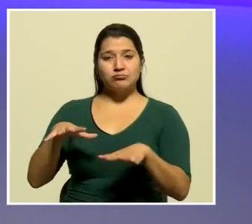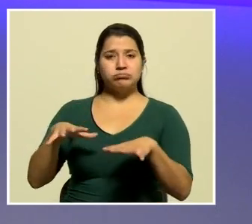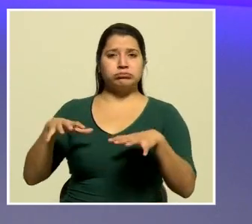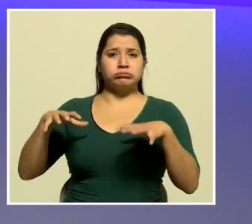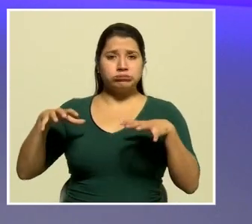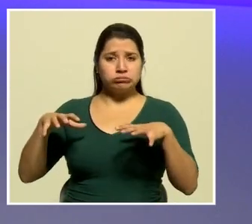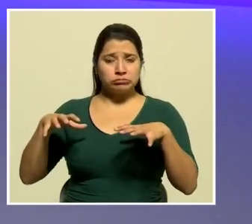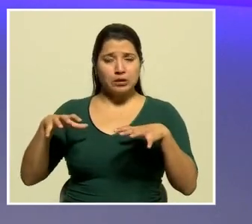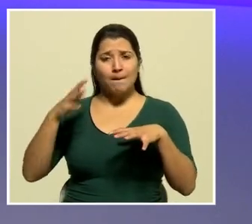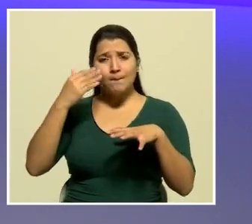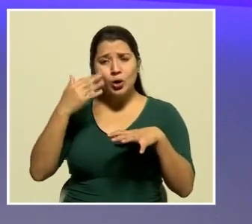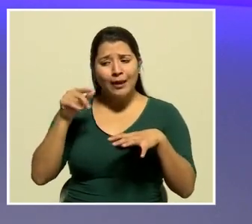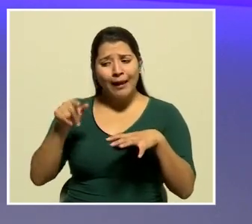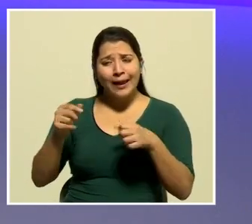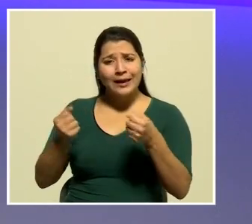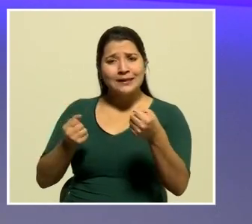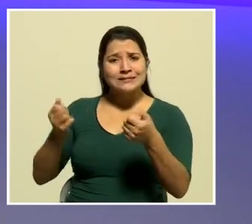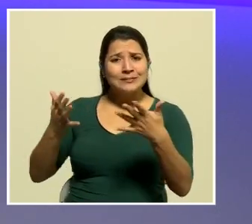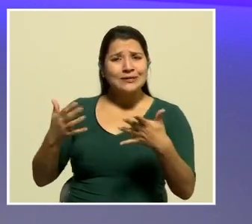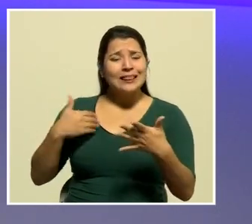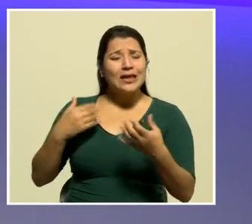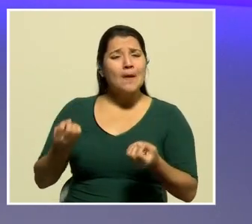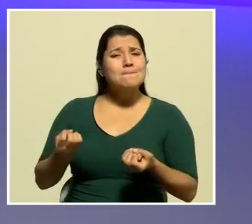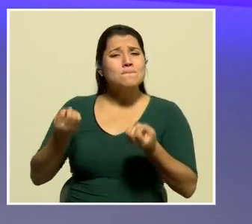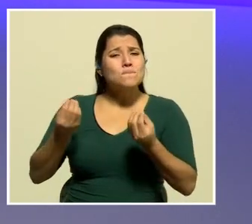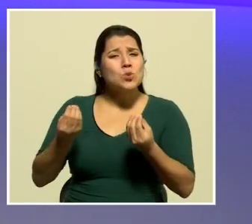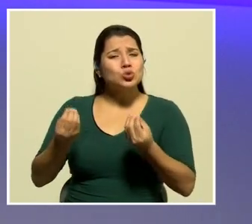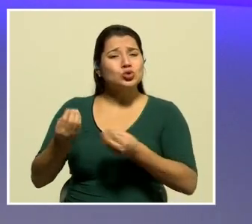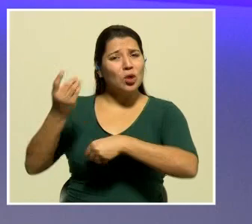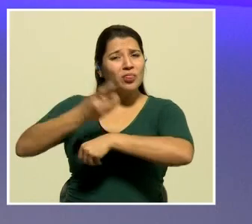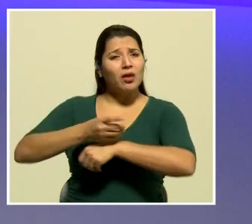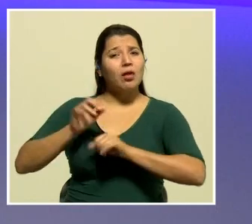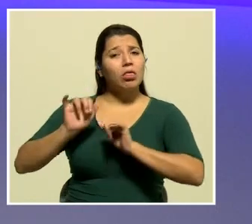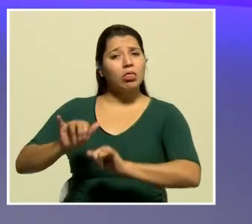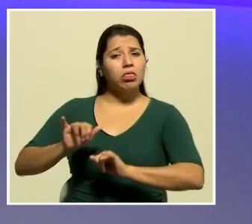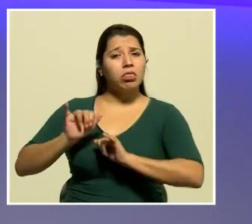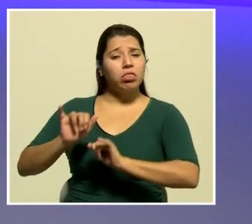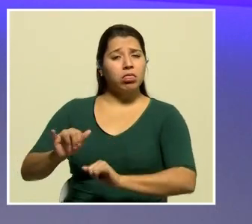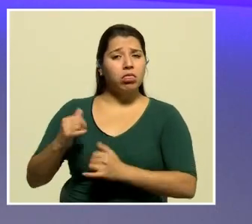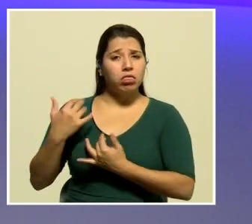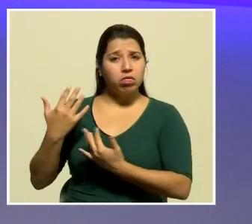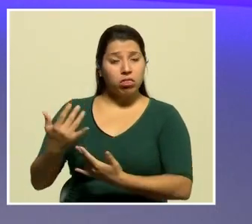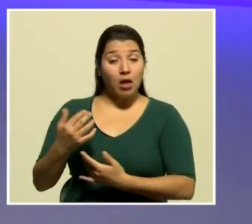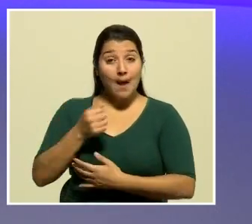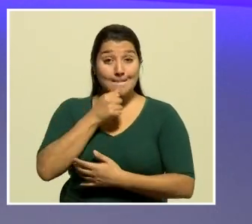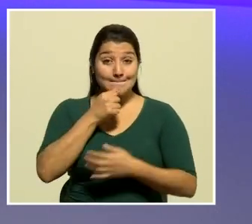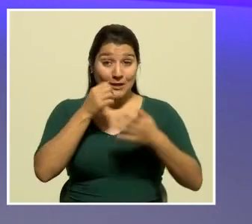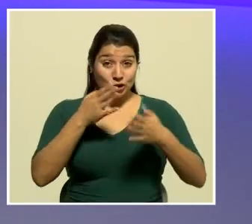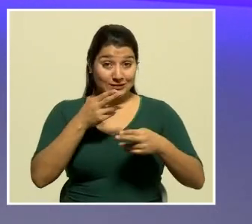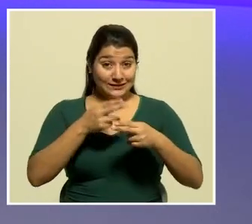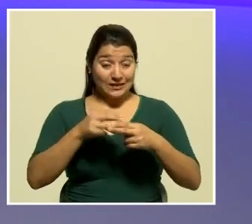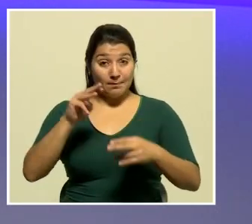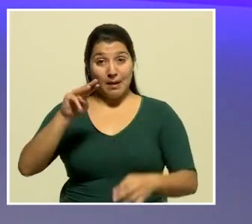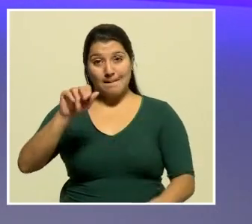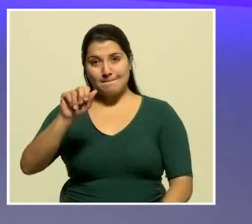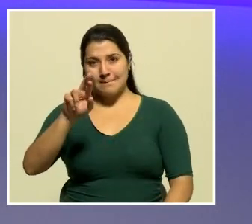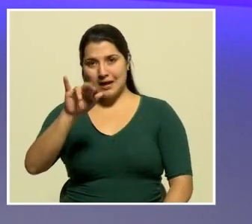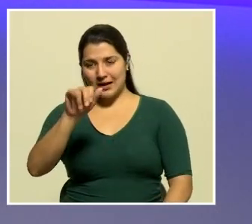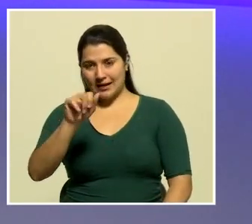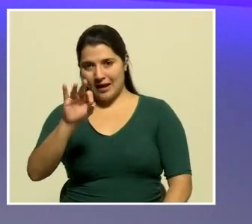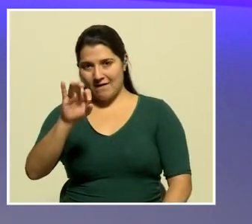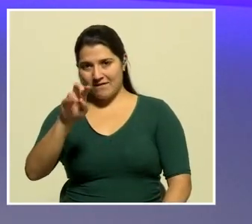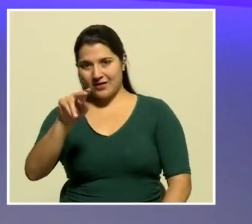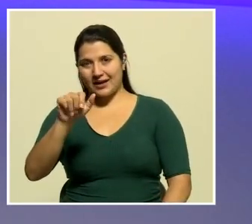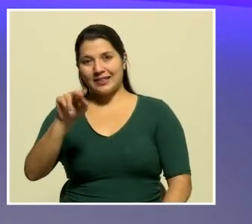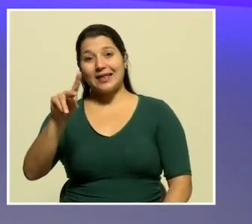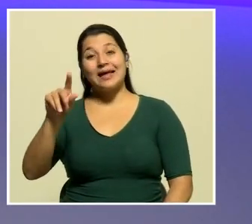que los transportistas llevan varios días varados en el camino. La periodista María Fernanda Cruz, del medio